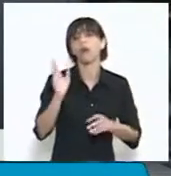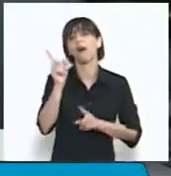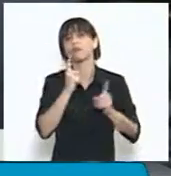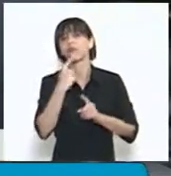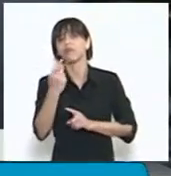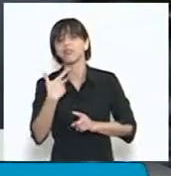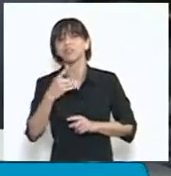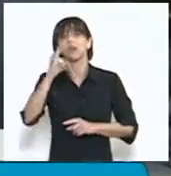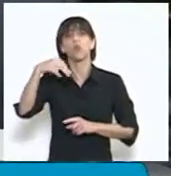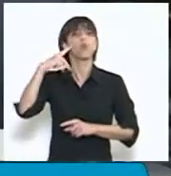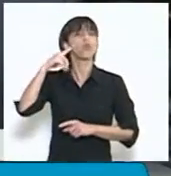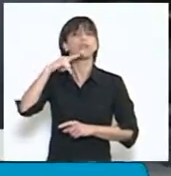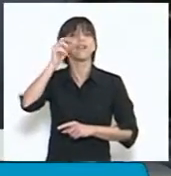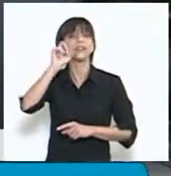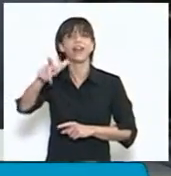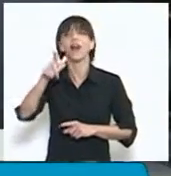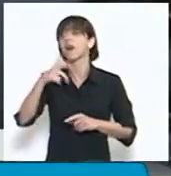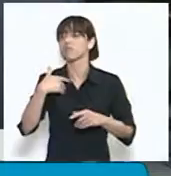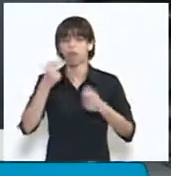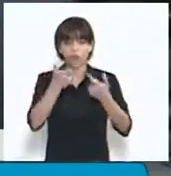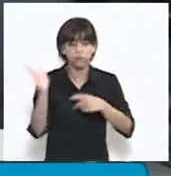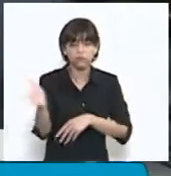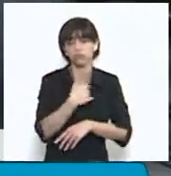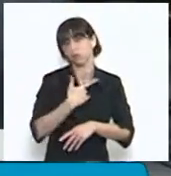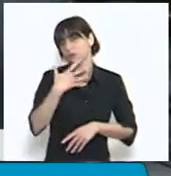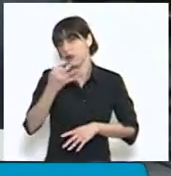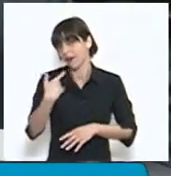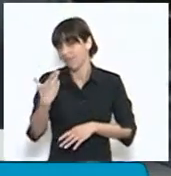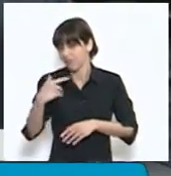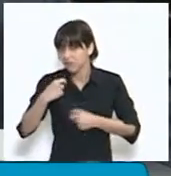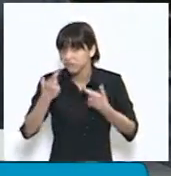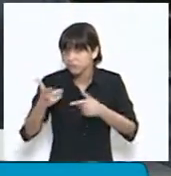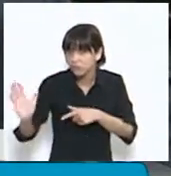fue creada por decreto en su oportunidad.